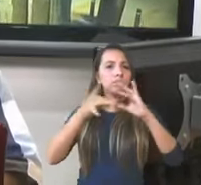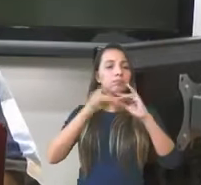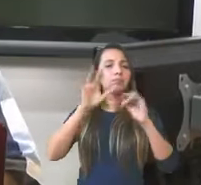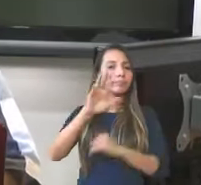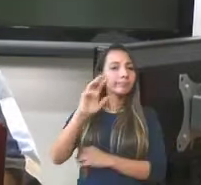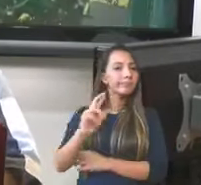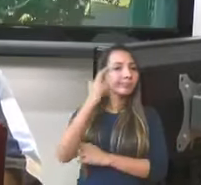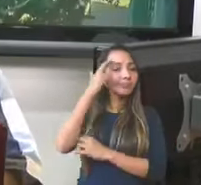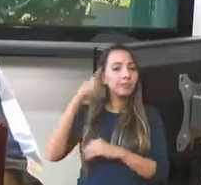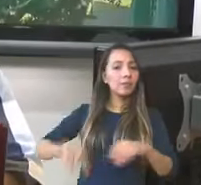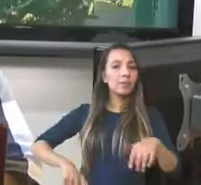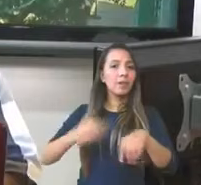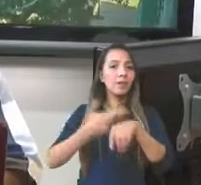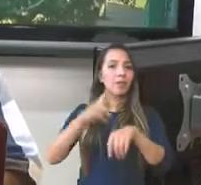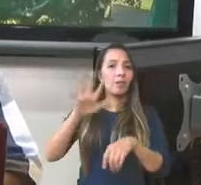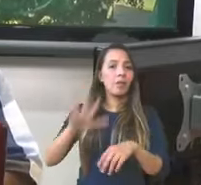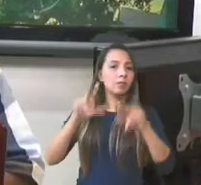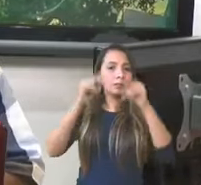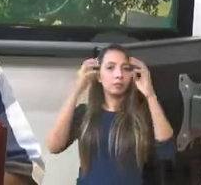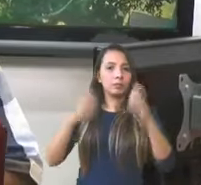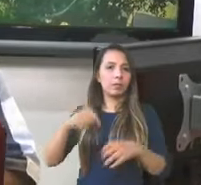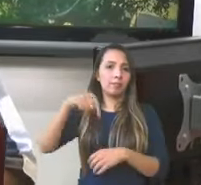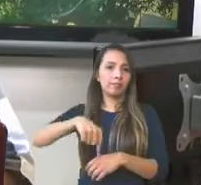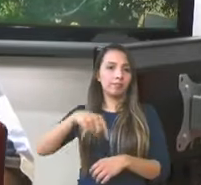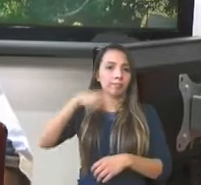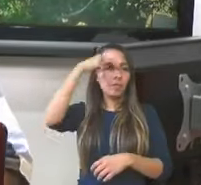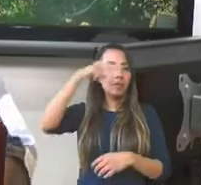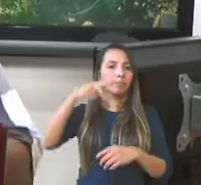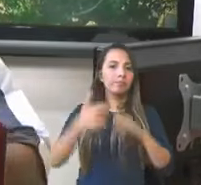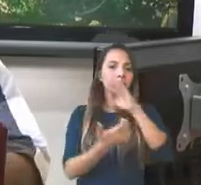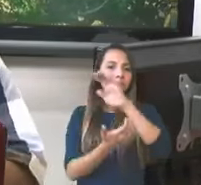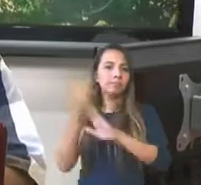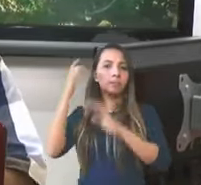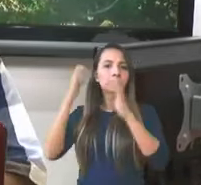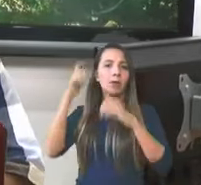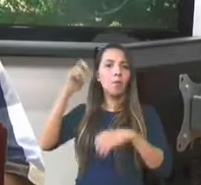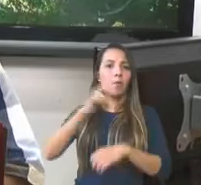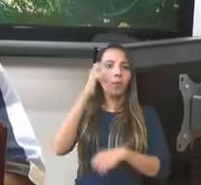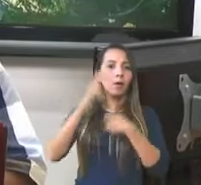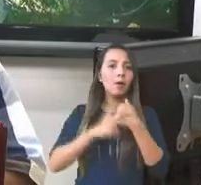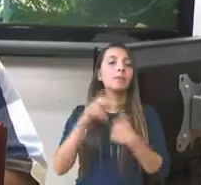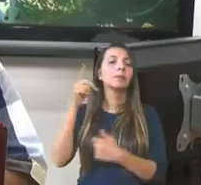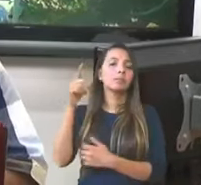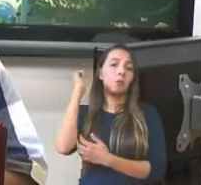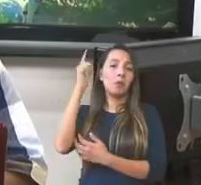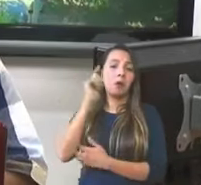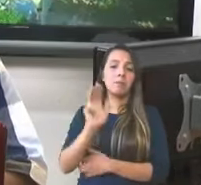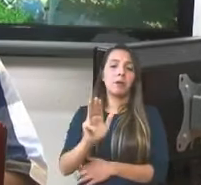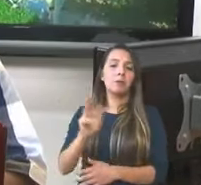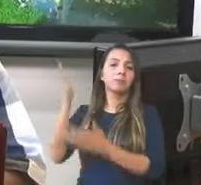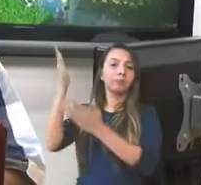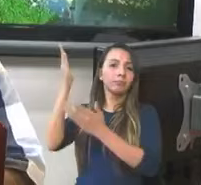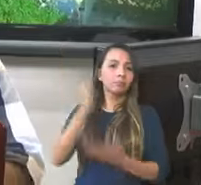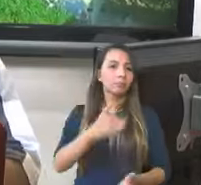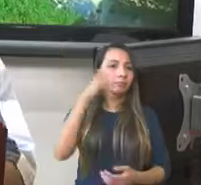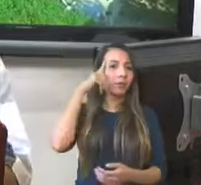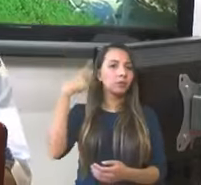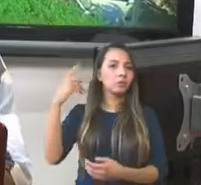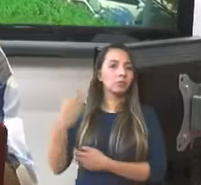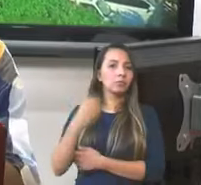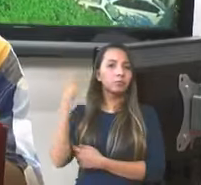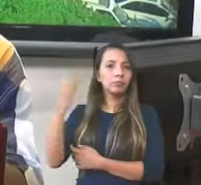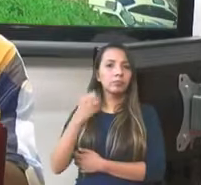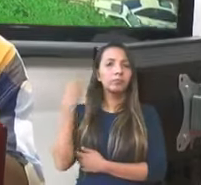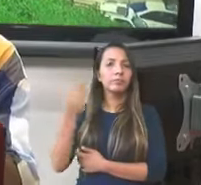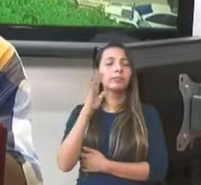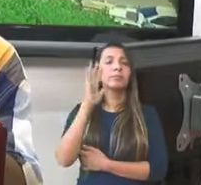que la gobernadora se encuentra fuera del país, se encuentra en Europa. Esperemos que este miércoles esté de regreso para la conferencia de prensa. Pero,